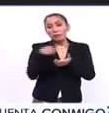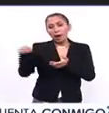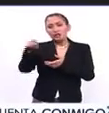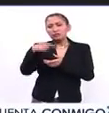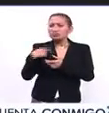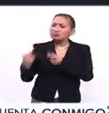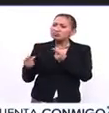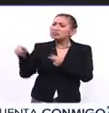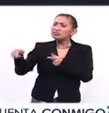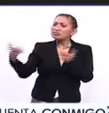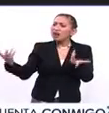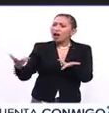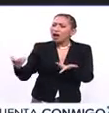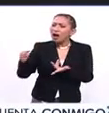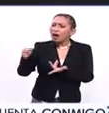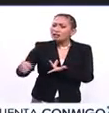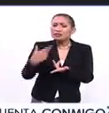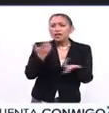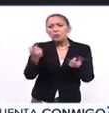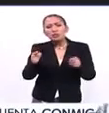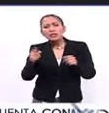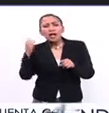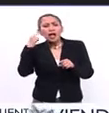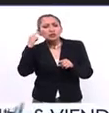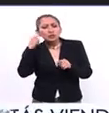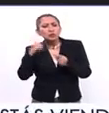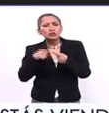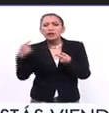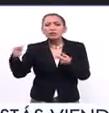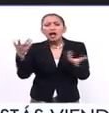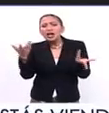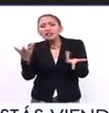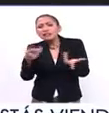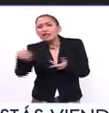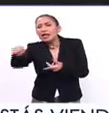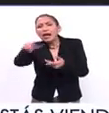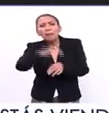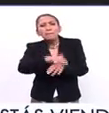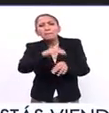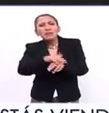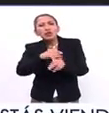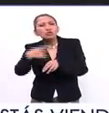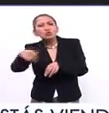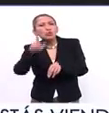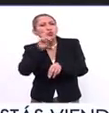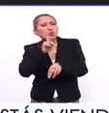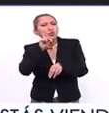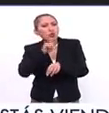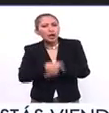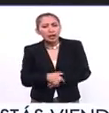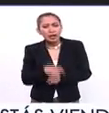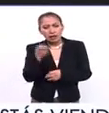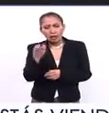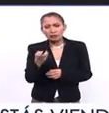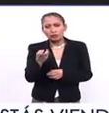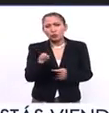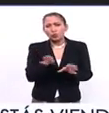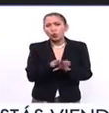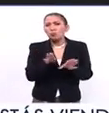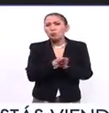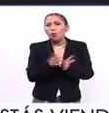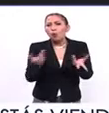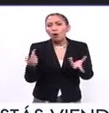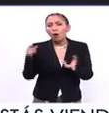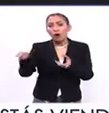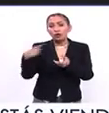les preguntaba qué hacían, qué música oían, a qué se dedicaban estos amigos. Y pues eso, eran como